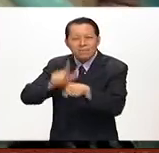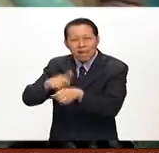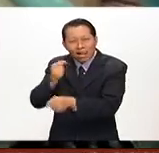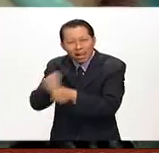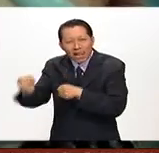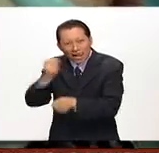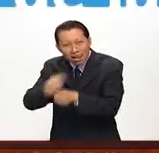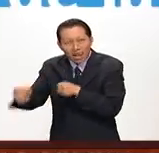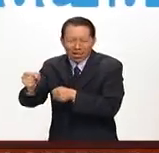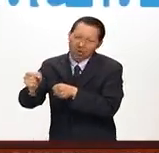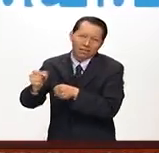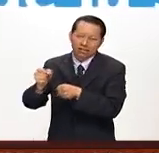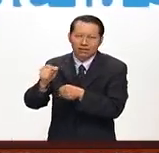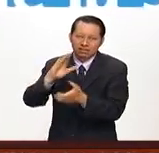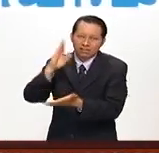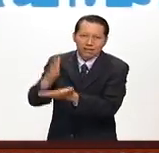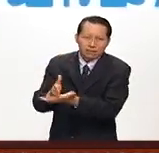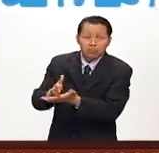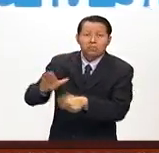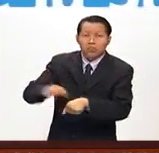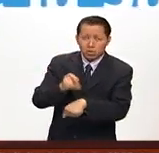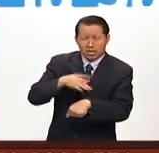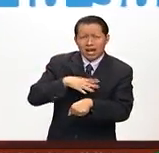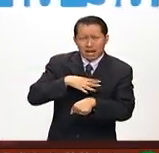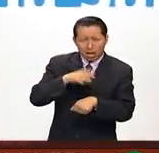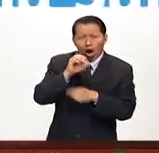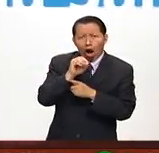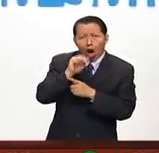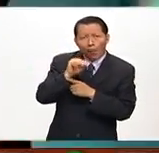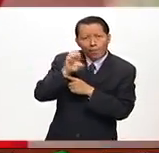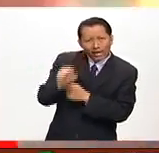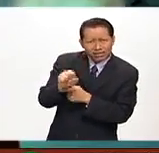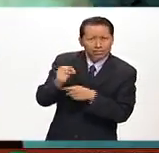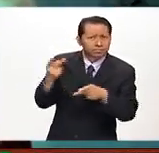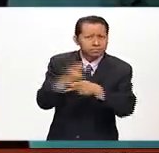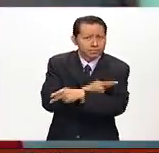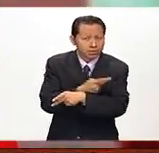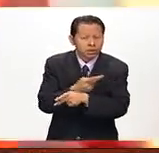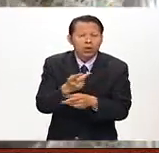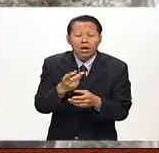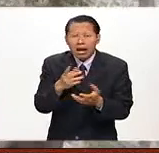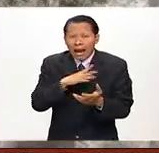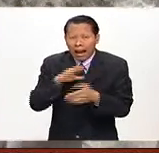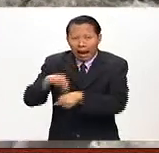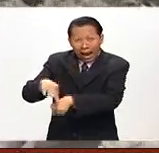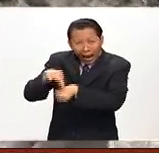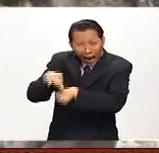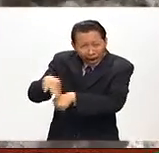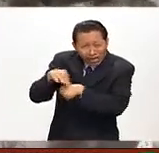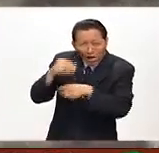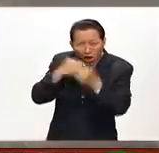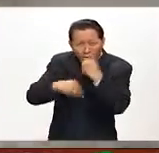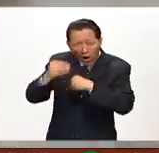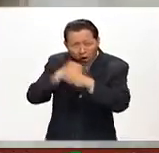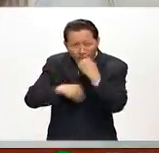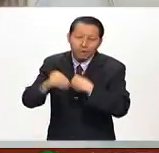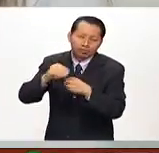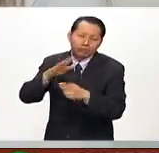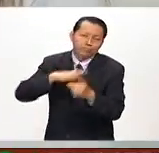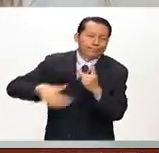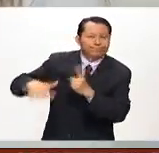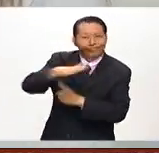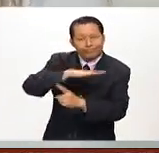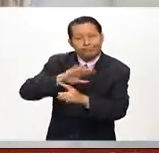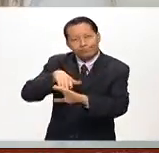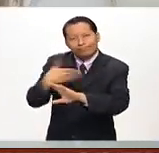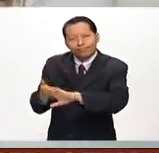ambiente. Y es que de acuerdo a la Organización Mundial de la Salud, la demanda para el consumo de carne afecta al medio ambiente. Es gente